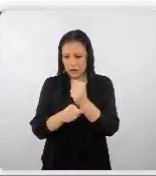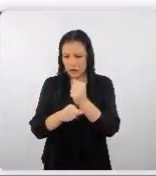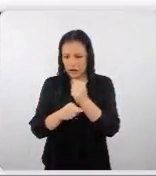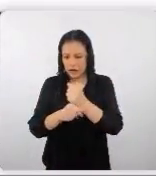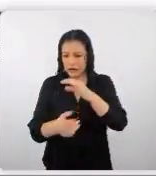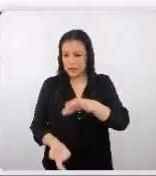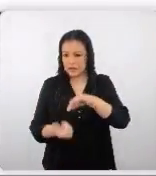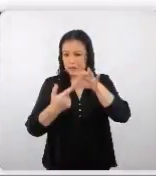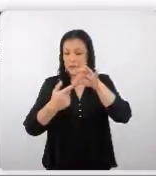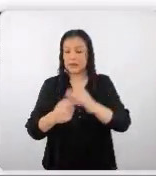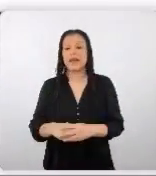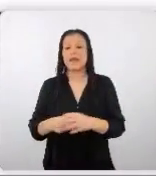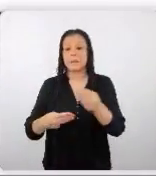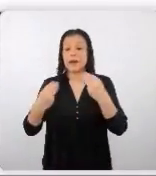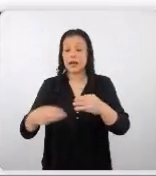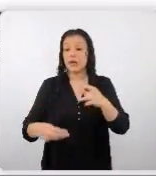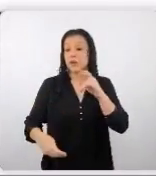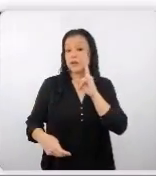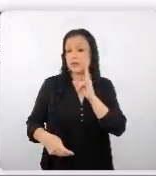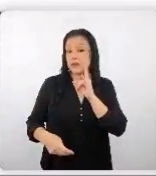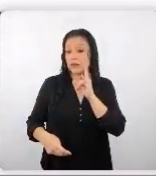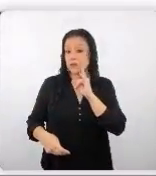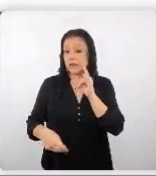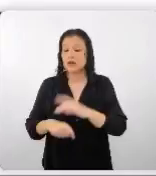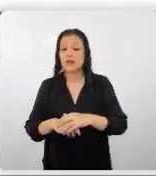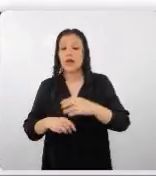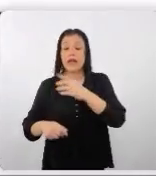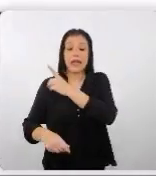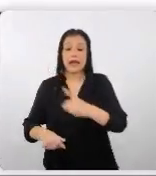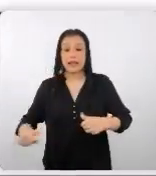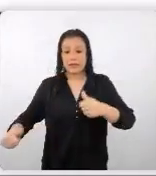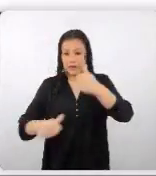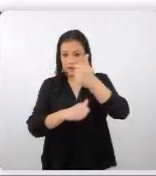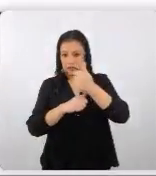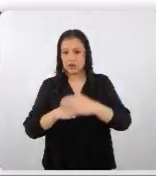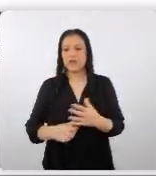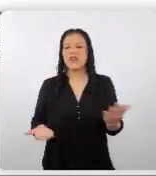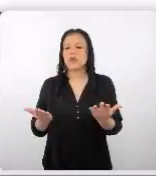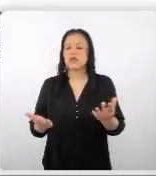especialista de mercado estadounidense en la Subdirección de Turismo Receptivo de PromPerú.